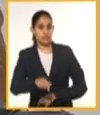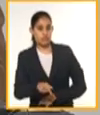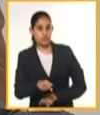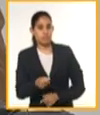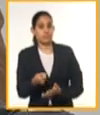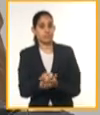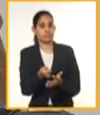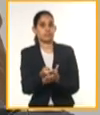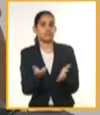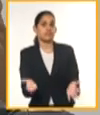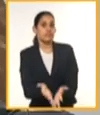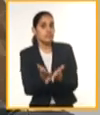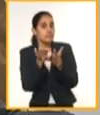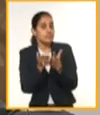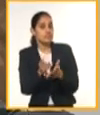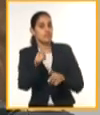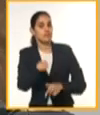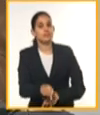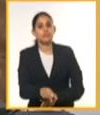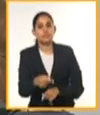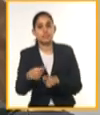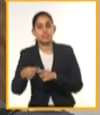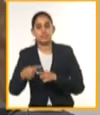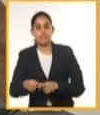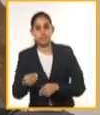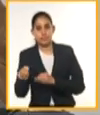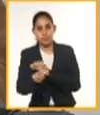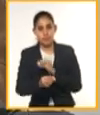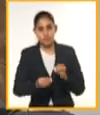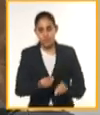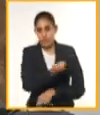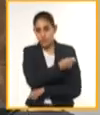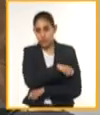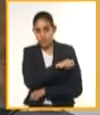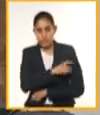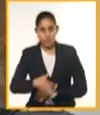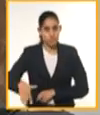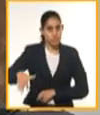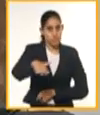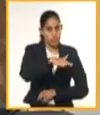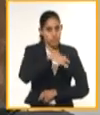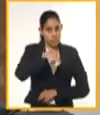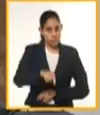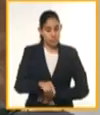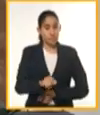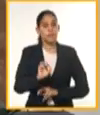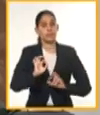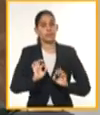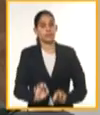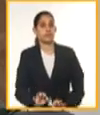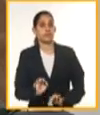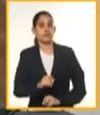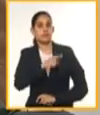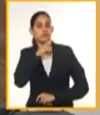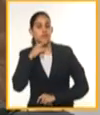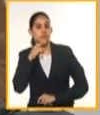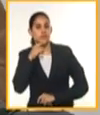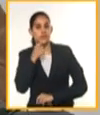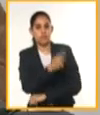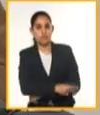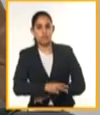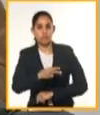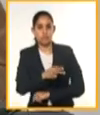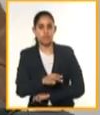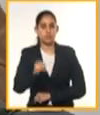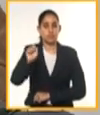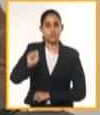impusieron esos al frente, la población es que además es ruso parlante del sur, del este y del